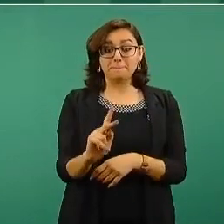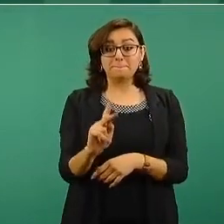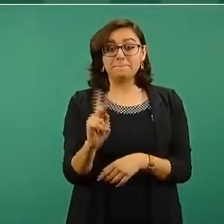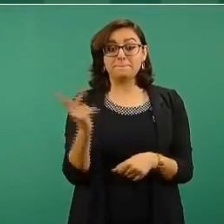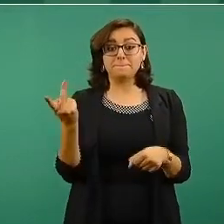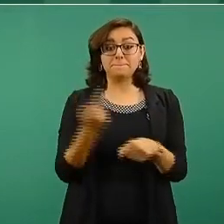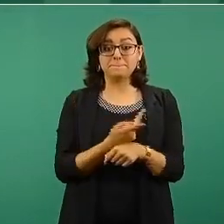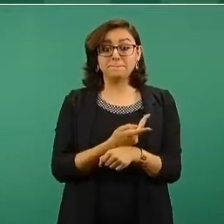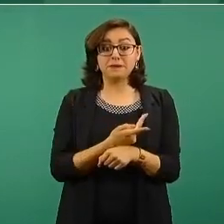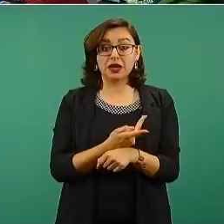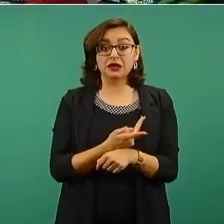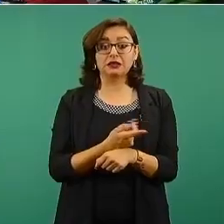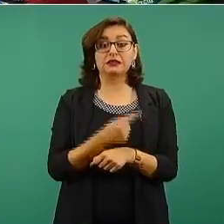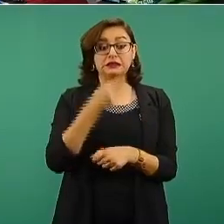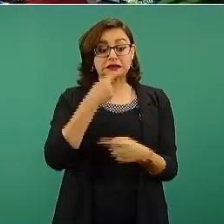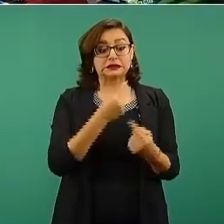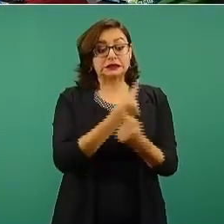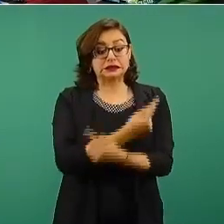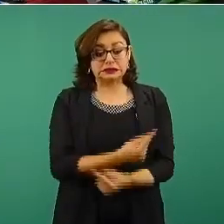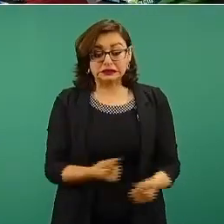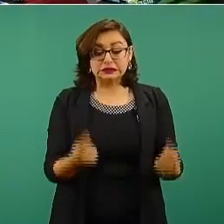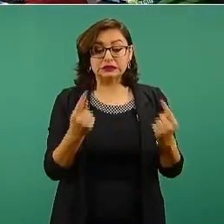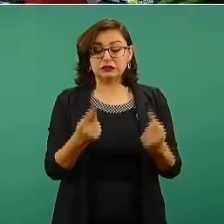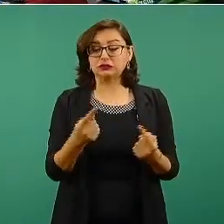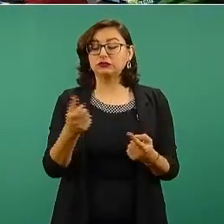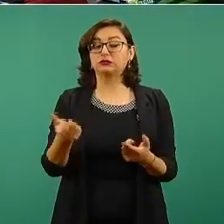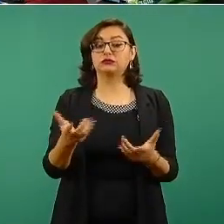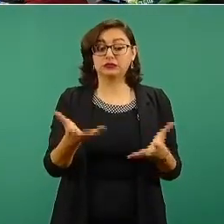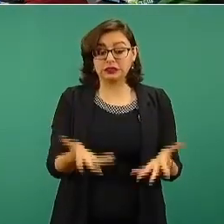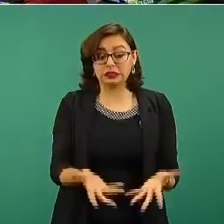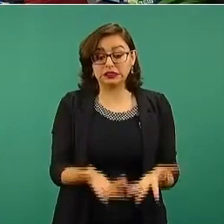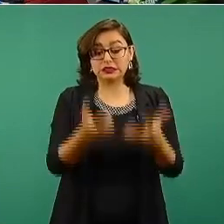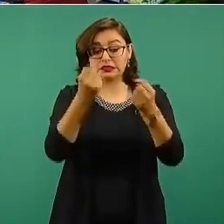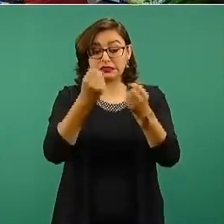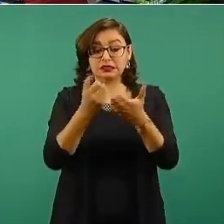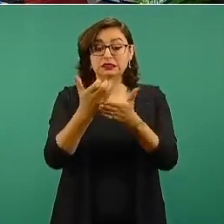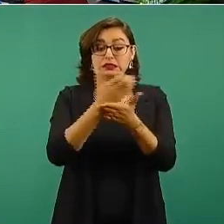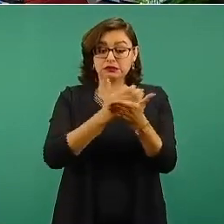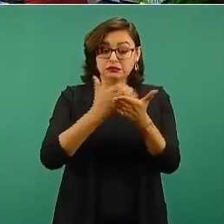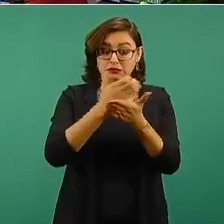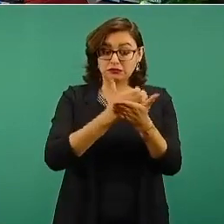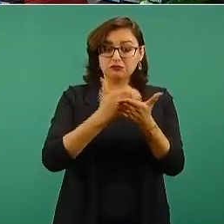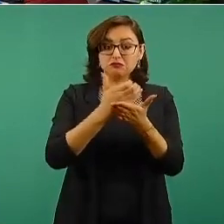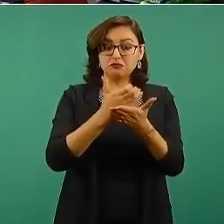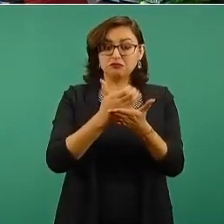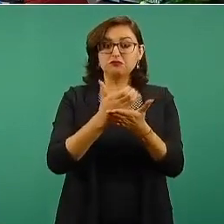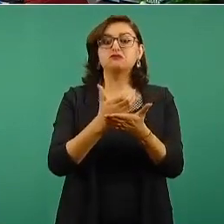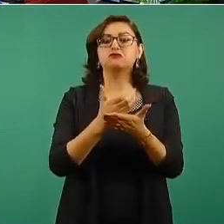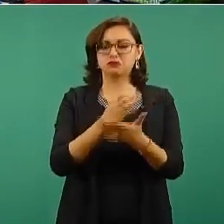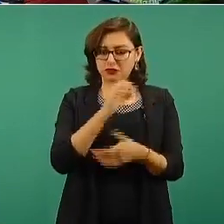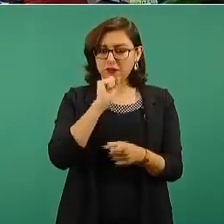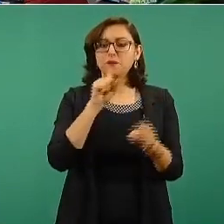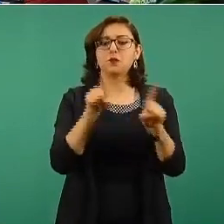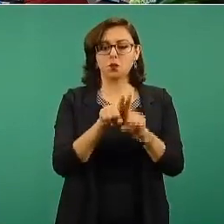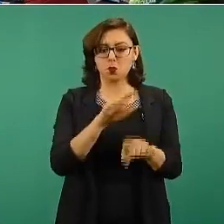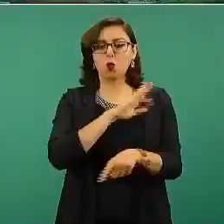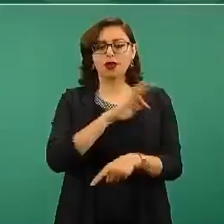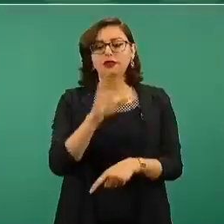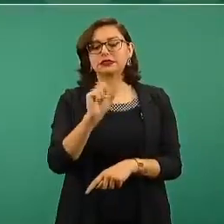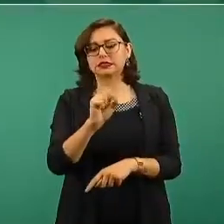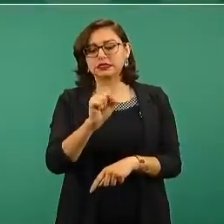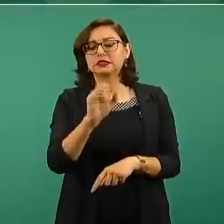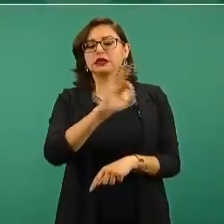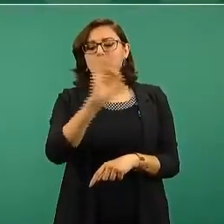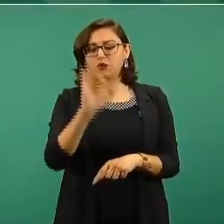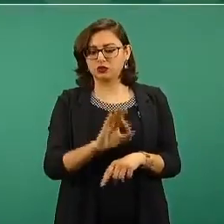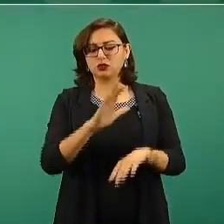la posibilidad de rescatar y de curar a estas personas está por arriba del 60%